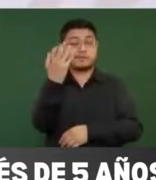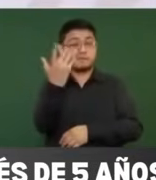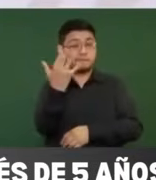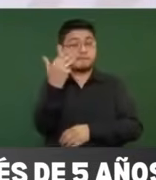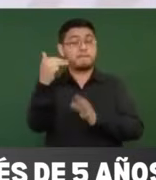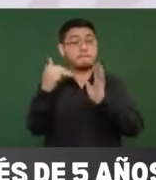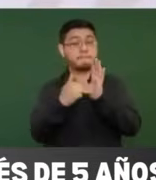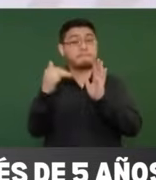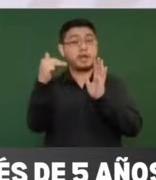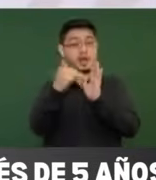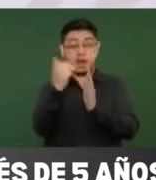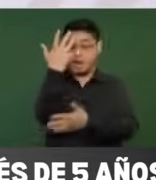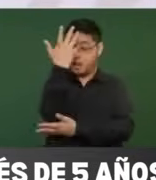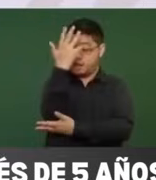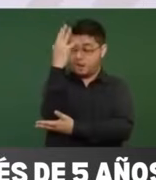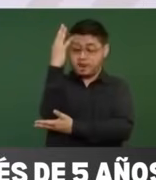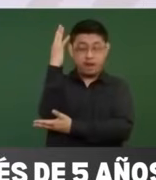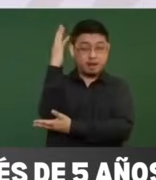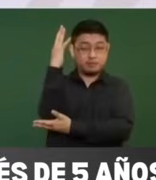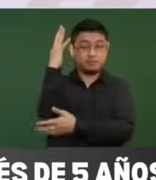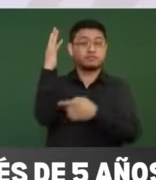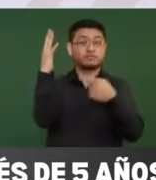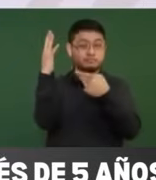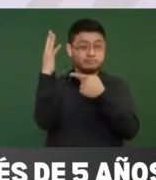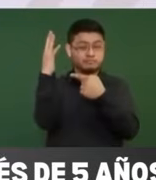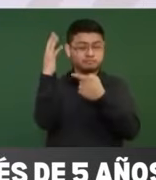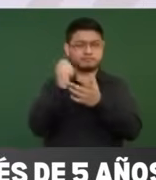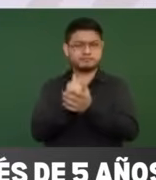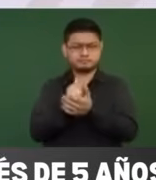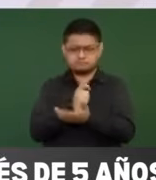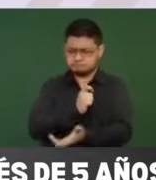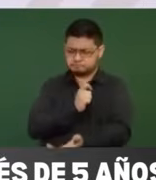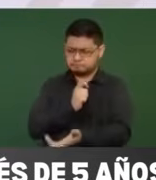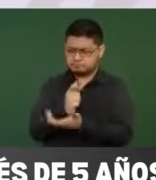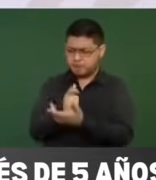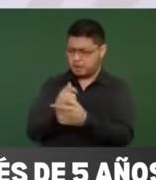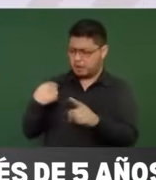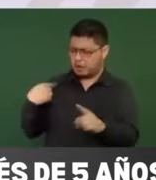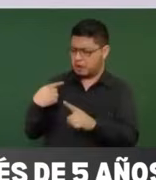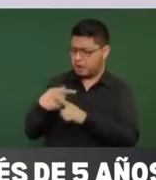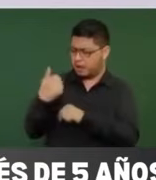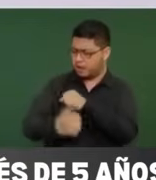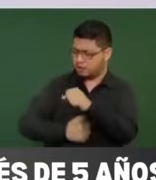1,150,000,000 de árboles, con una inversión anual de